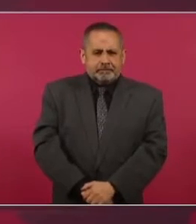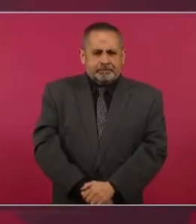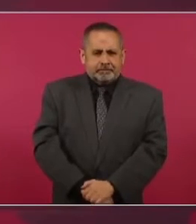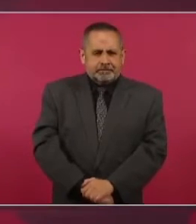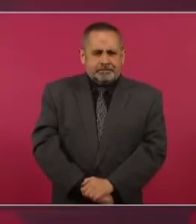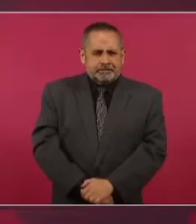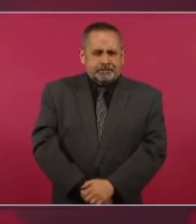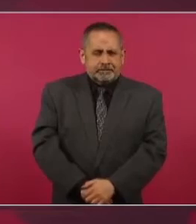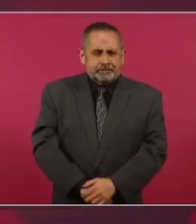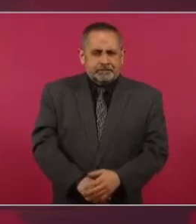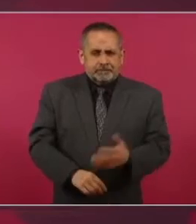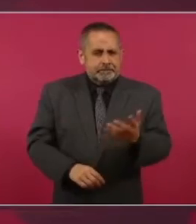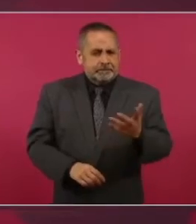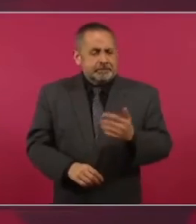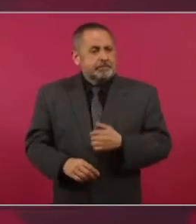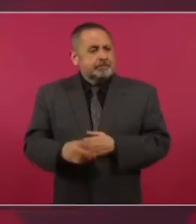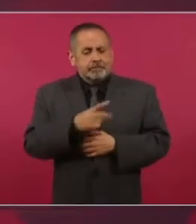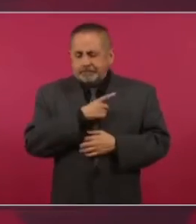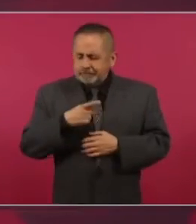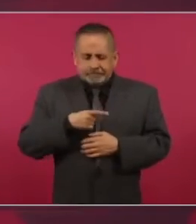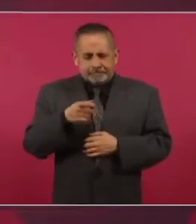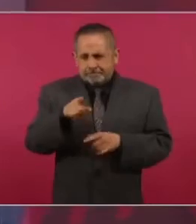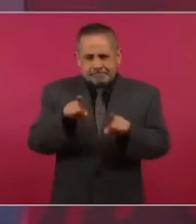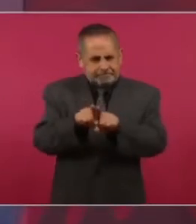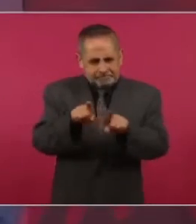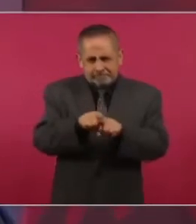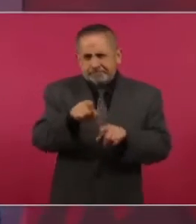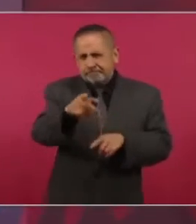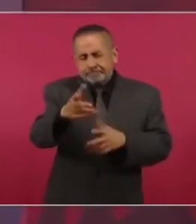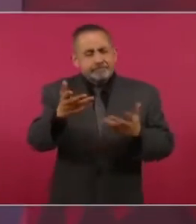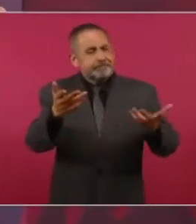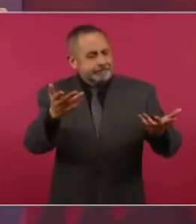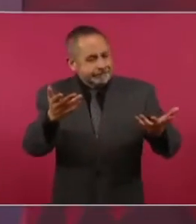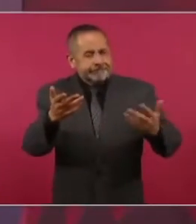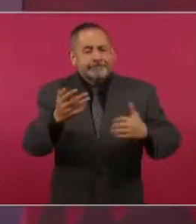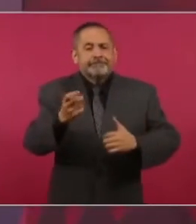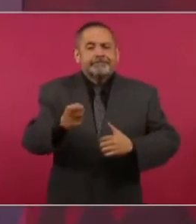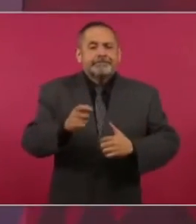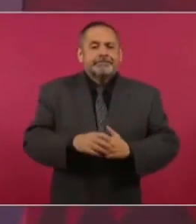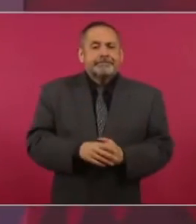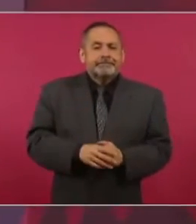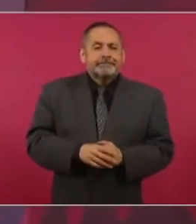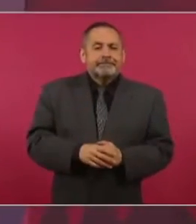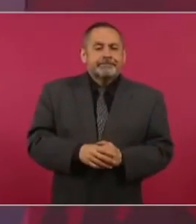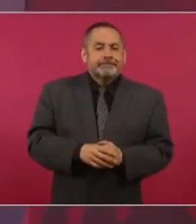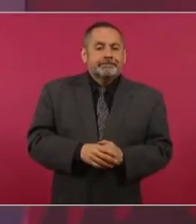Tiene que seguir eso, lo mismo. Entonces,